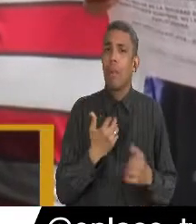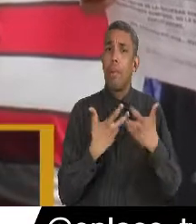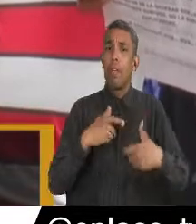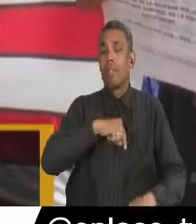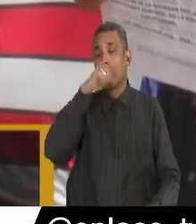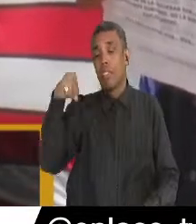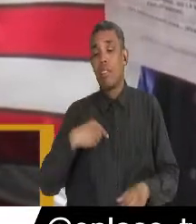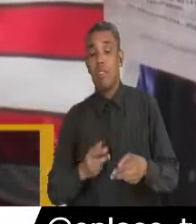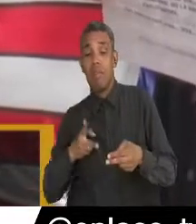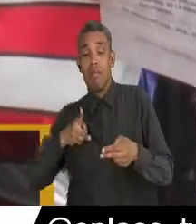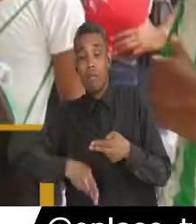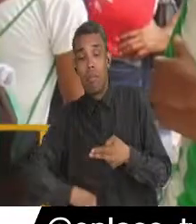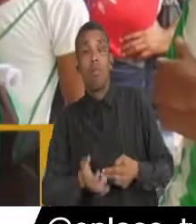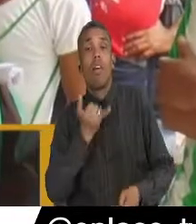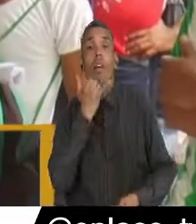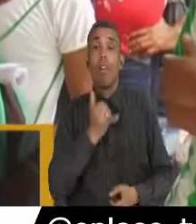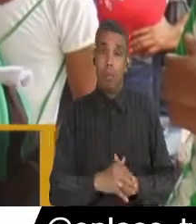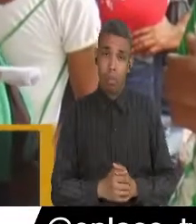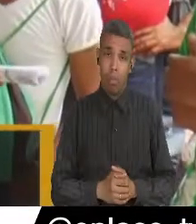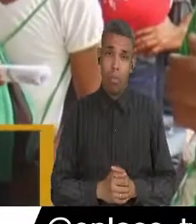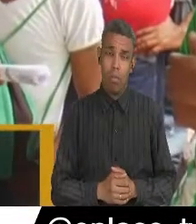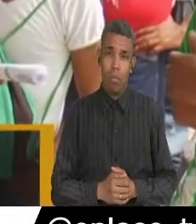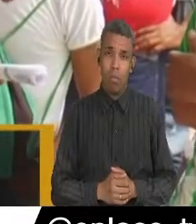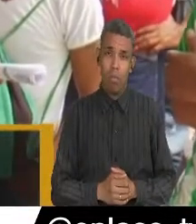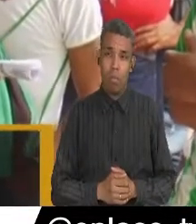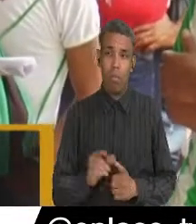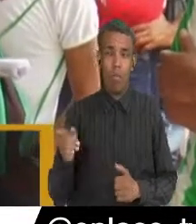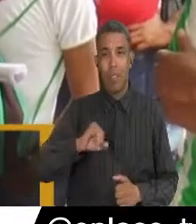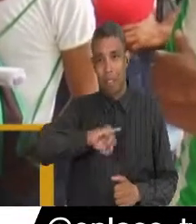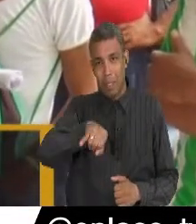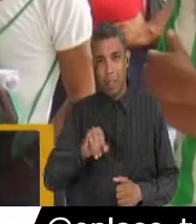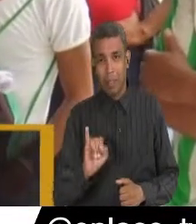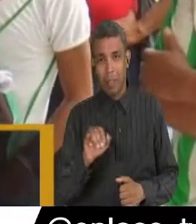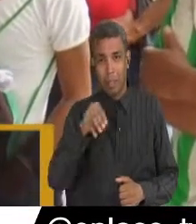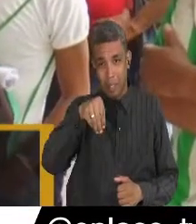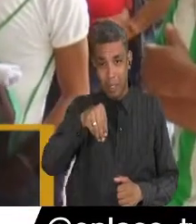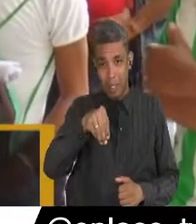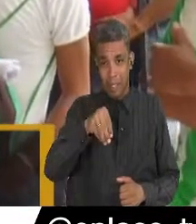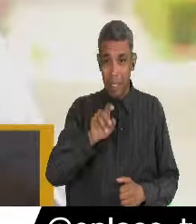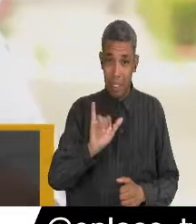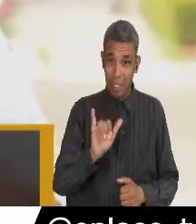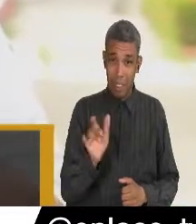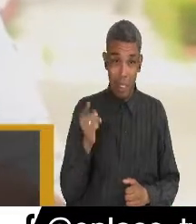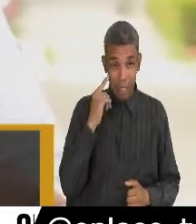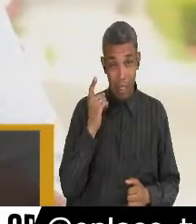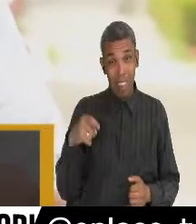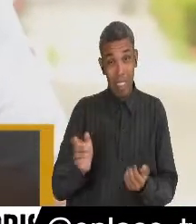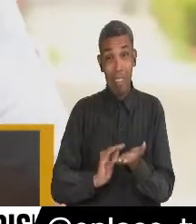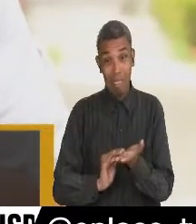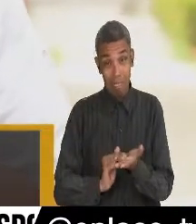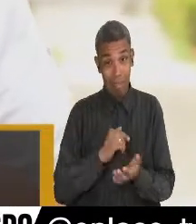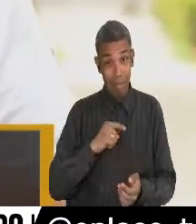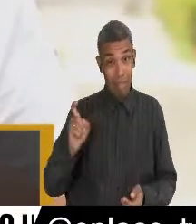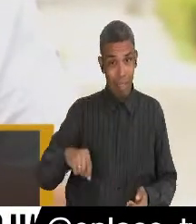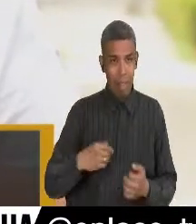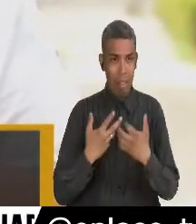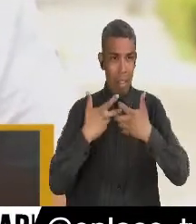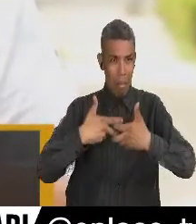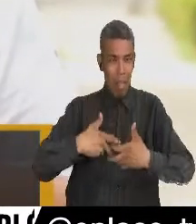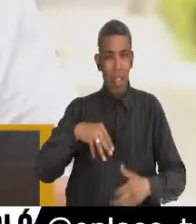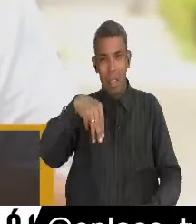nuestra casa. Y ese Jimmy Zambrano que reclama que haya una solución a esta situación que se presenta con los trabajos de Mota Engil